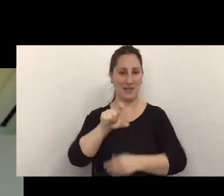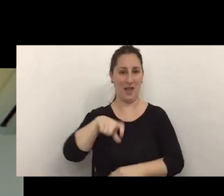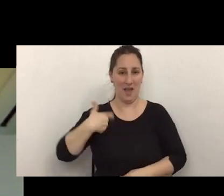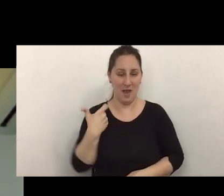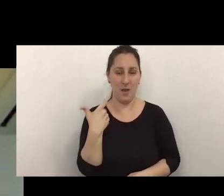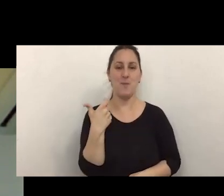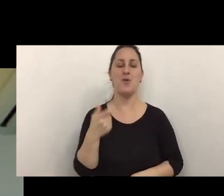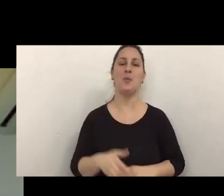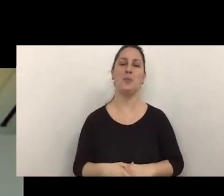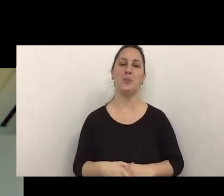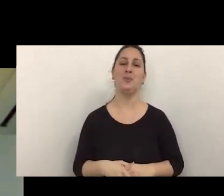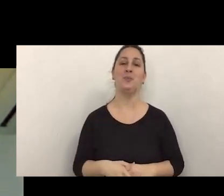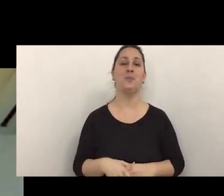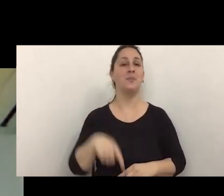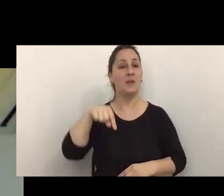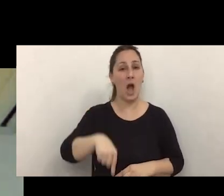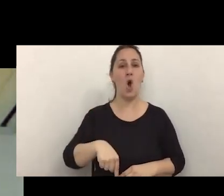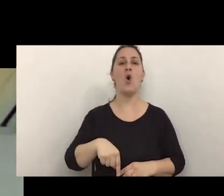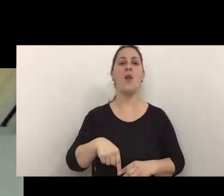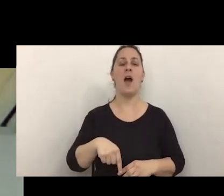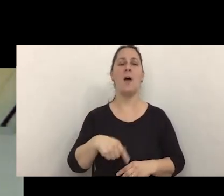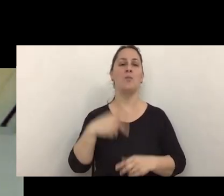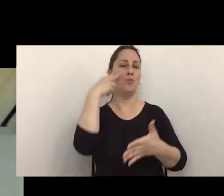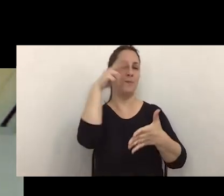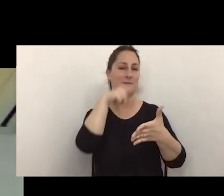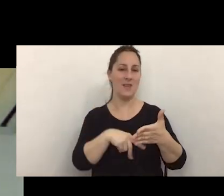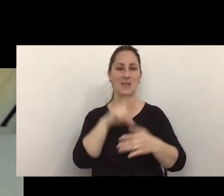Y bueno, ahora simplemente voy a pasar a leerles el...